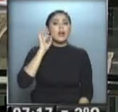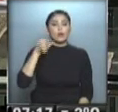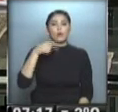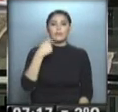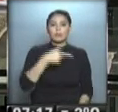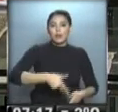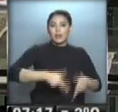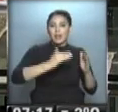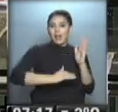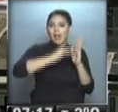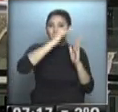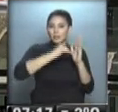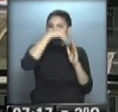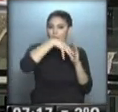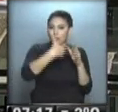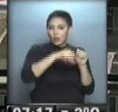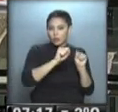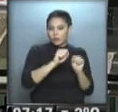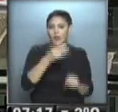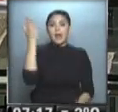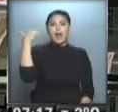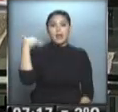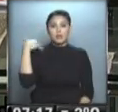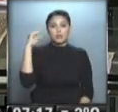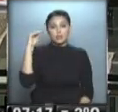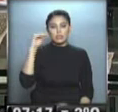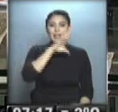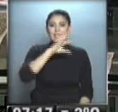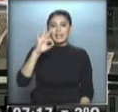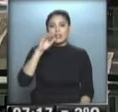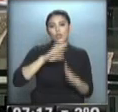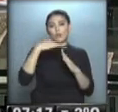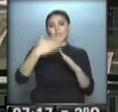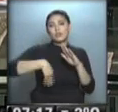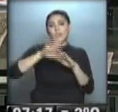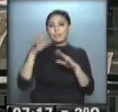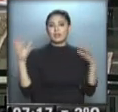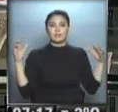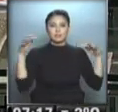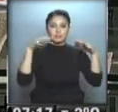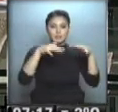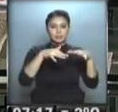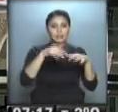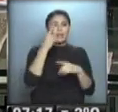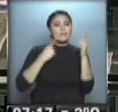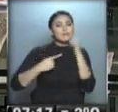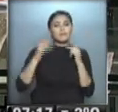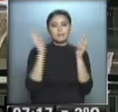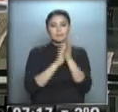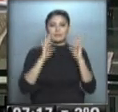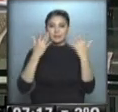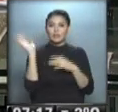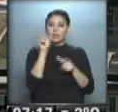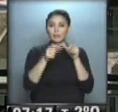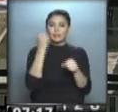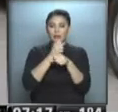en un hueco del ascensor. Anoche más de 500 vecinos se concentraban en la zona de la tragedia para despedir entre lágrimas y aplausos a